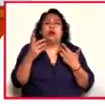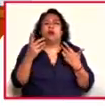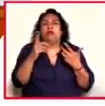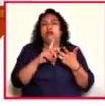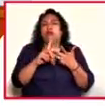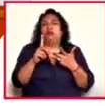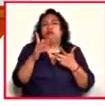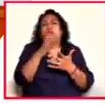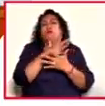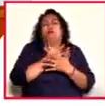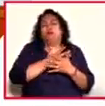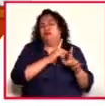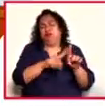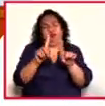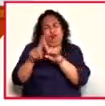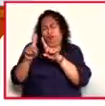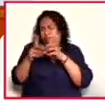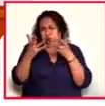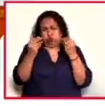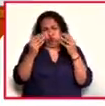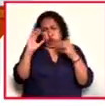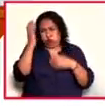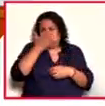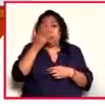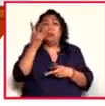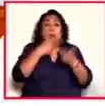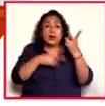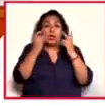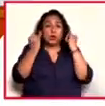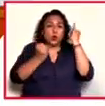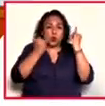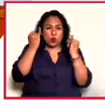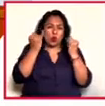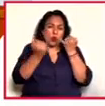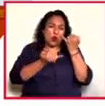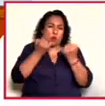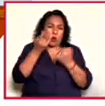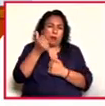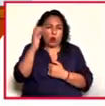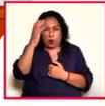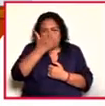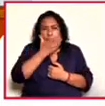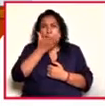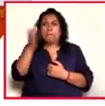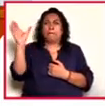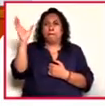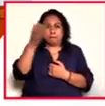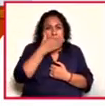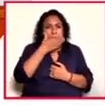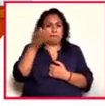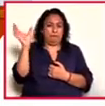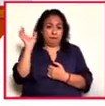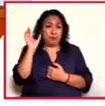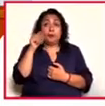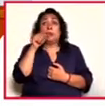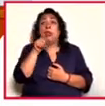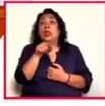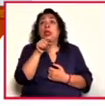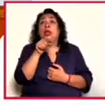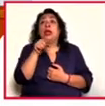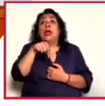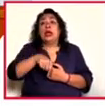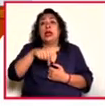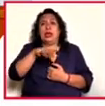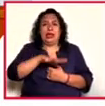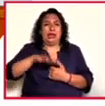pasión, pero hay que venir a jugar un poco a las máscaras. En esta área estoy